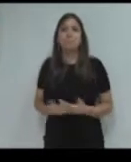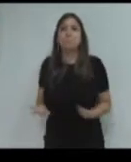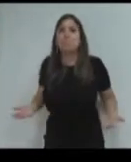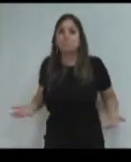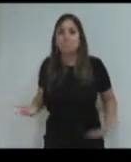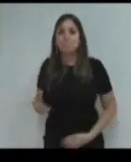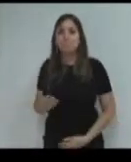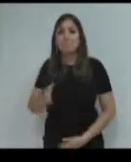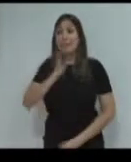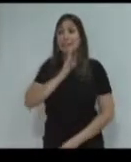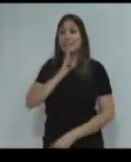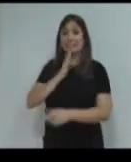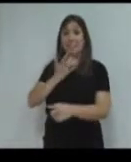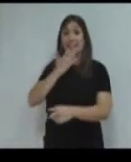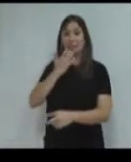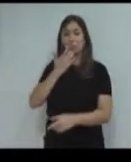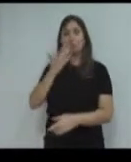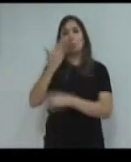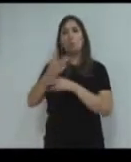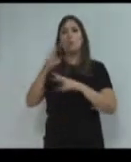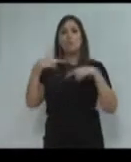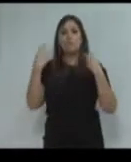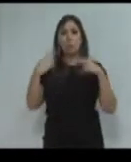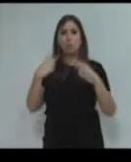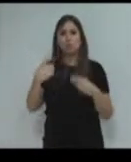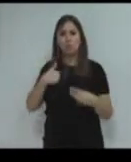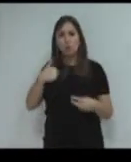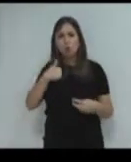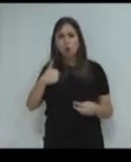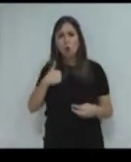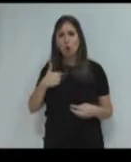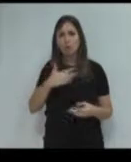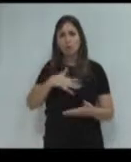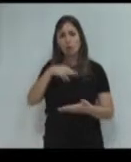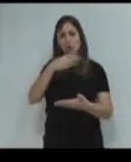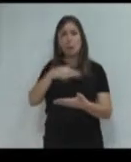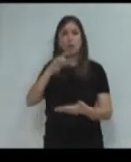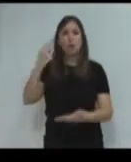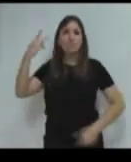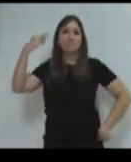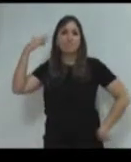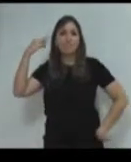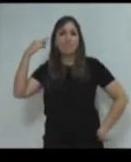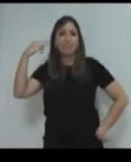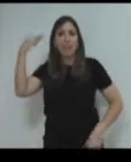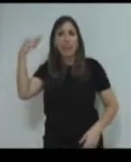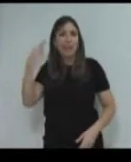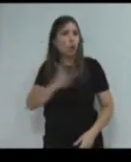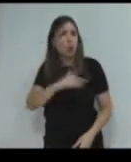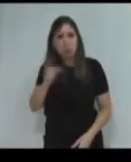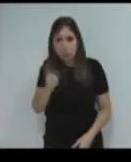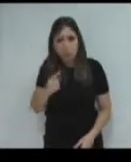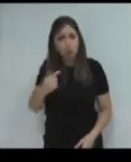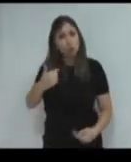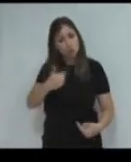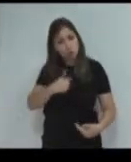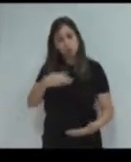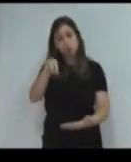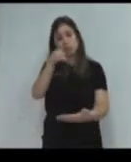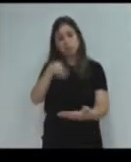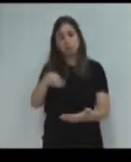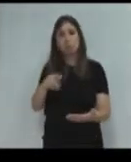¿cómo convencer? Por ejemplo, eso que estás diciendo, tú vas a un restaurante y tú quieres leer tu carta, tú, no que te la esté leyendo nadie. Para un restaurante sería